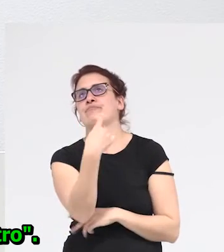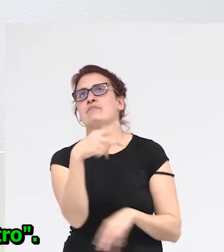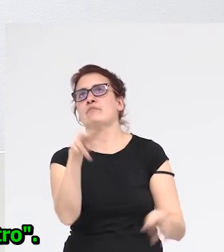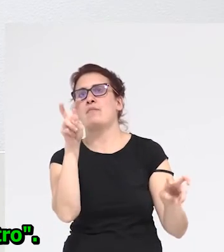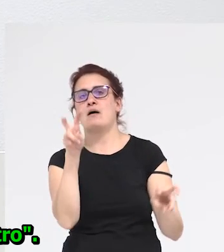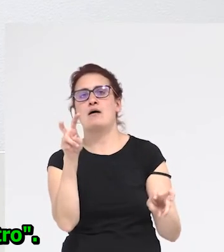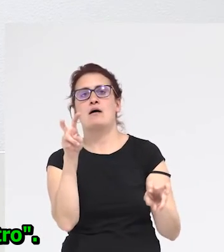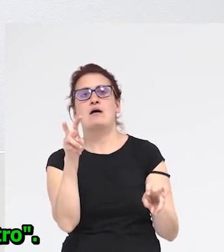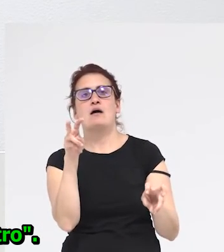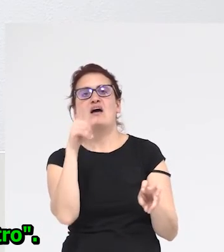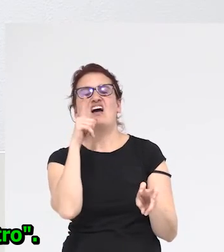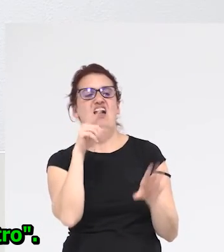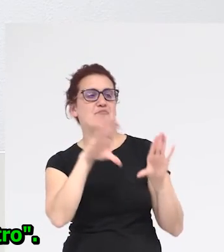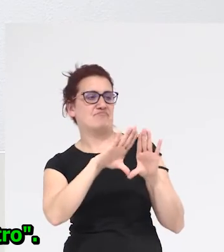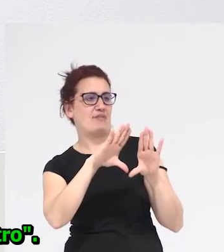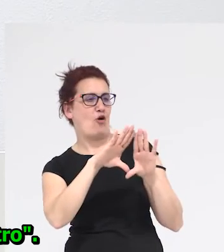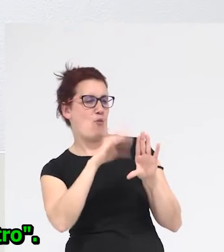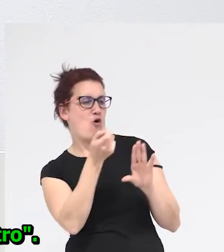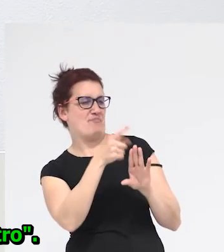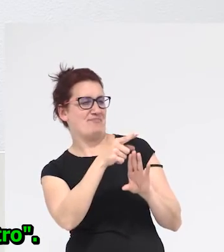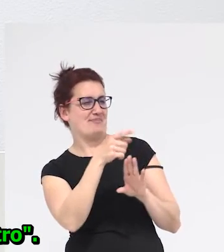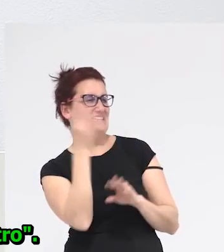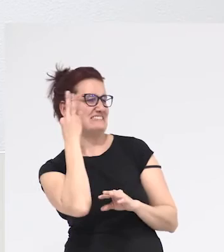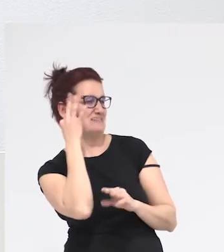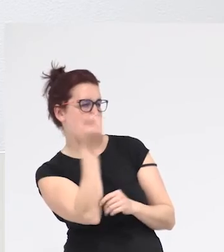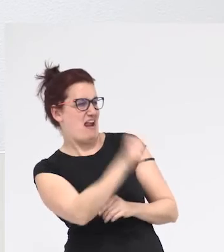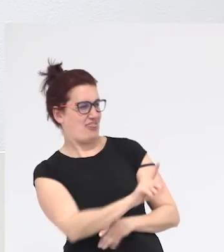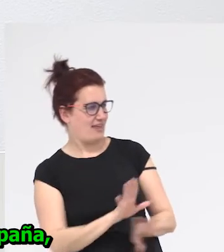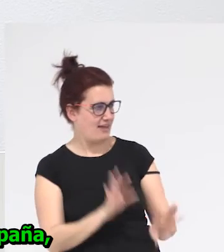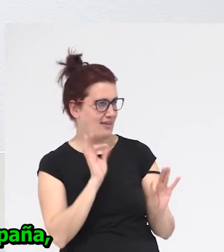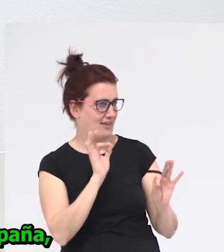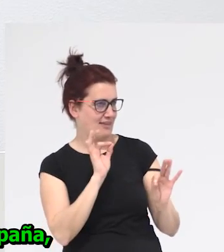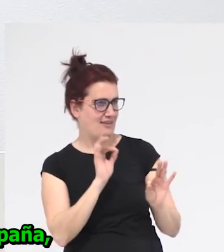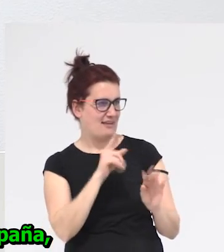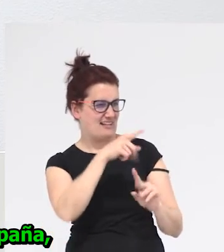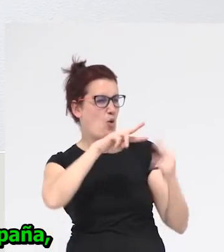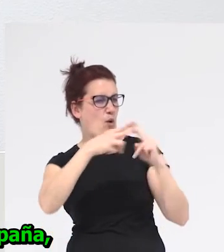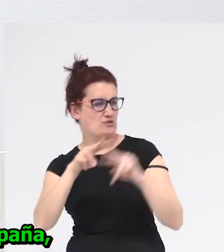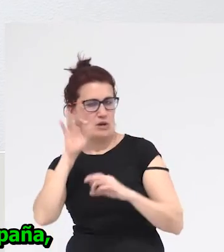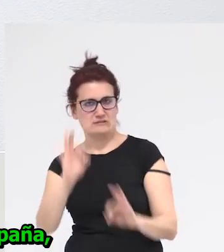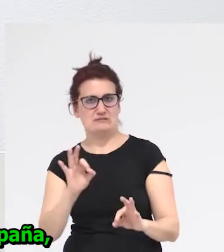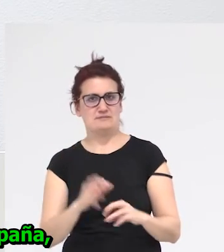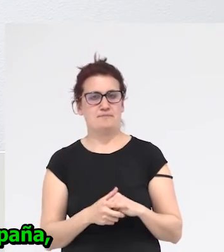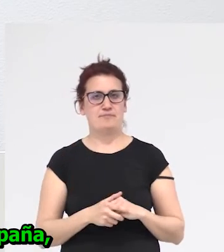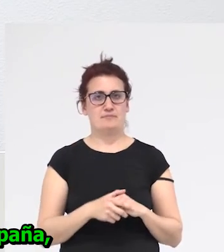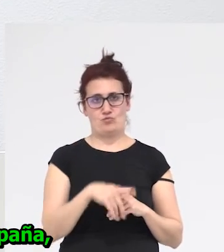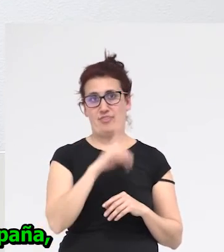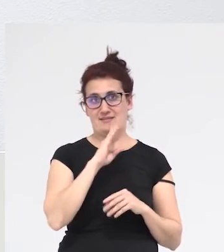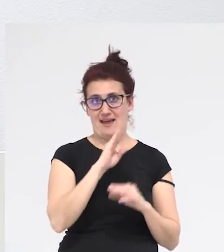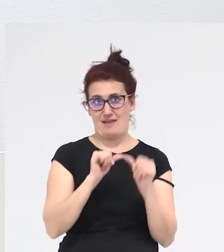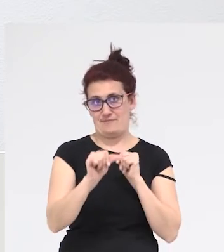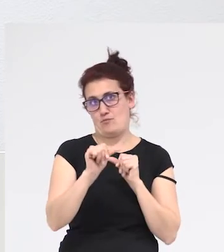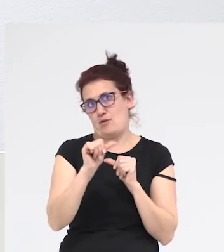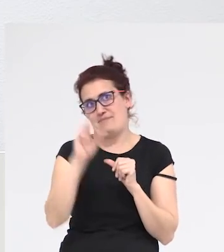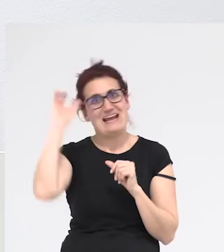y dice qué afeminados veo a todos estos indígenas que encuentro, ¿no? Entonces, por eso, desde ahí es que nombro el Reino de España,